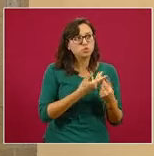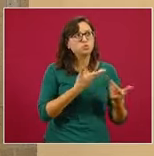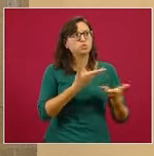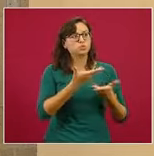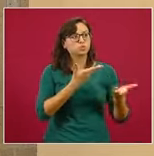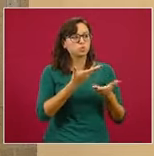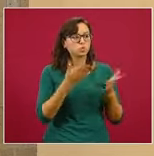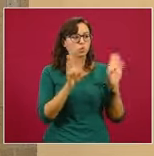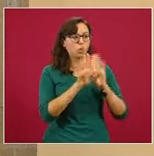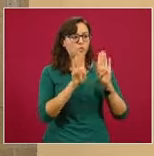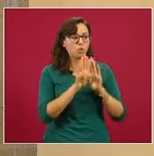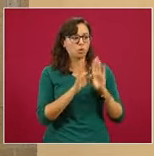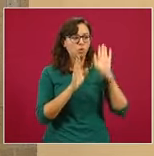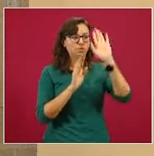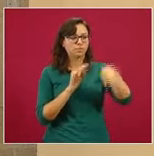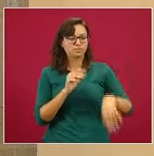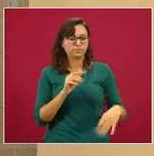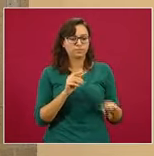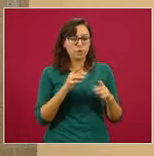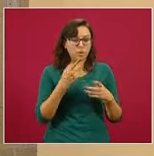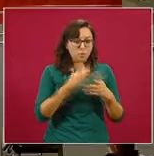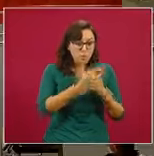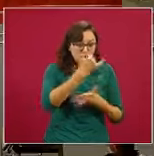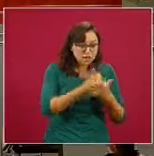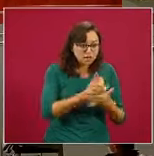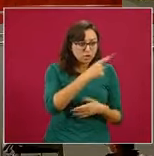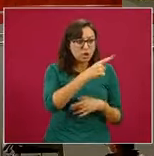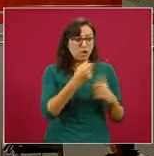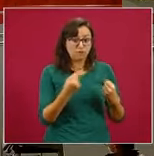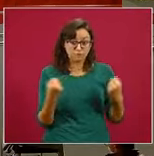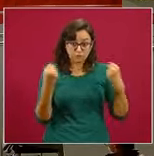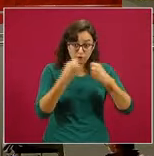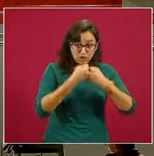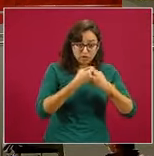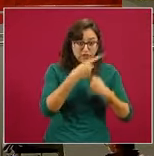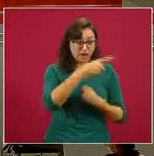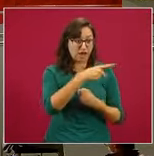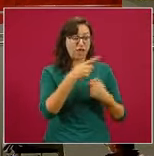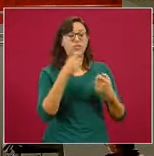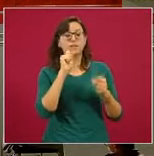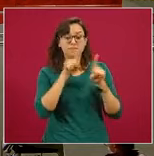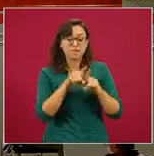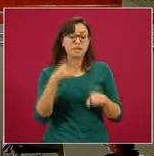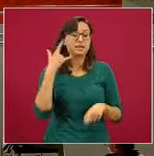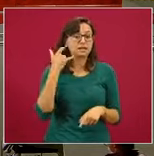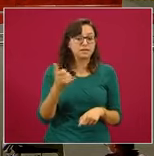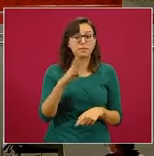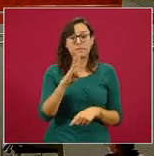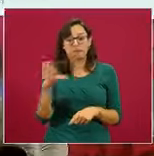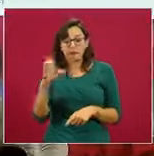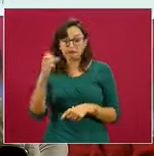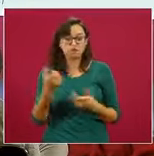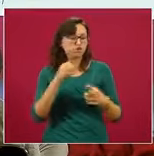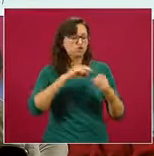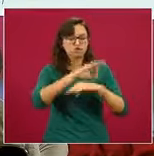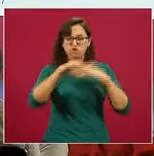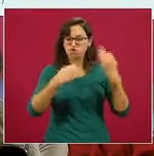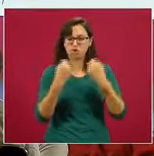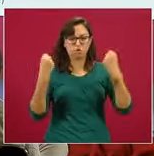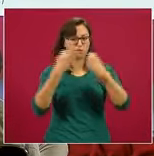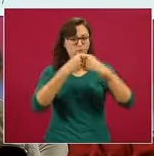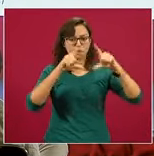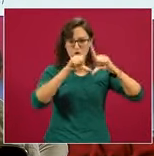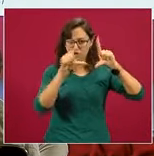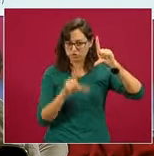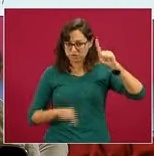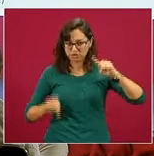a conocer qué es lo que está ocurriendo en la frontera, no solo la frontera San Diego, California, Baja California, sino toda la frontera para ver cómo es el